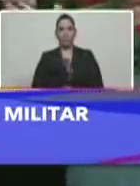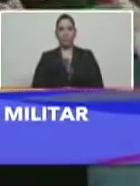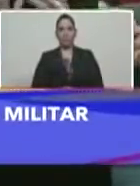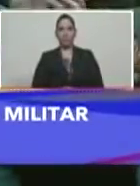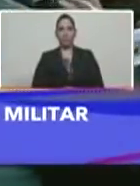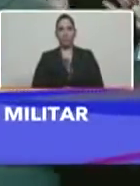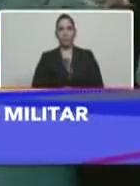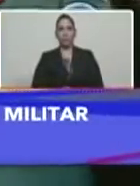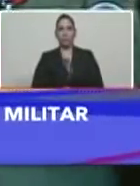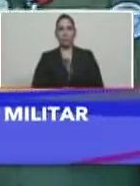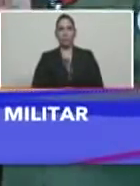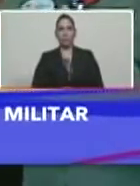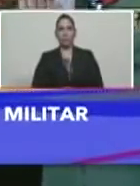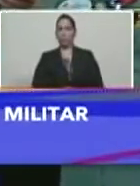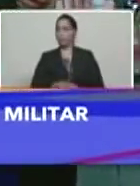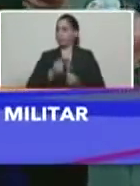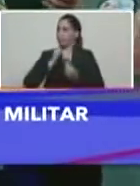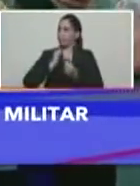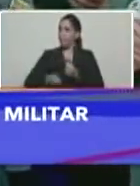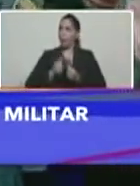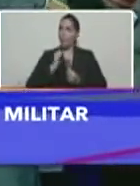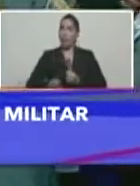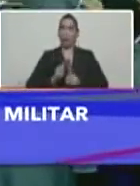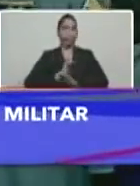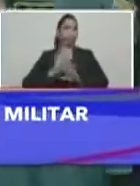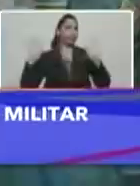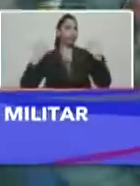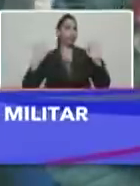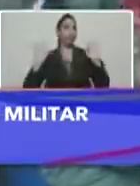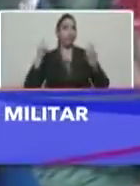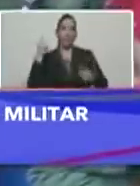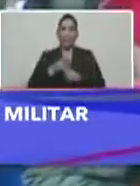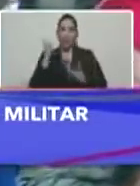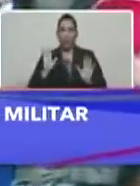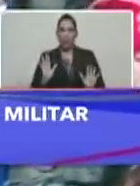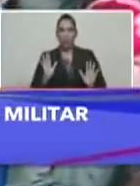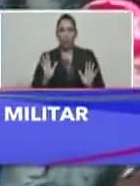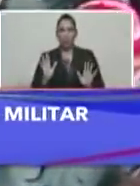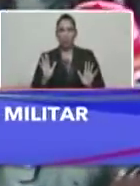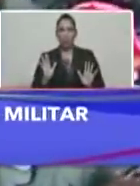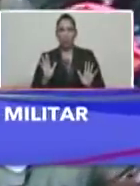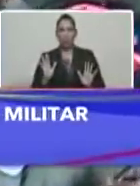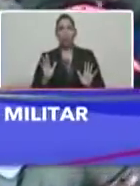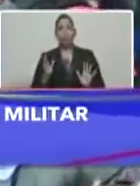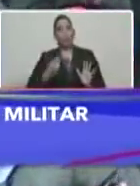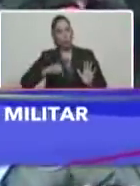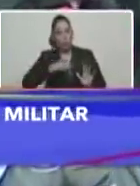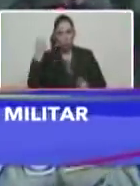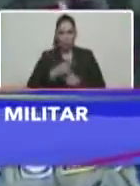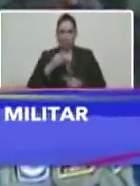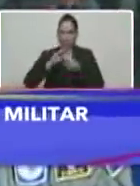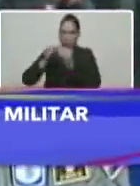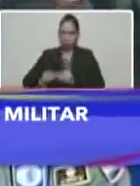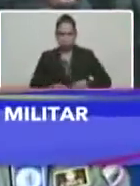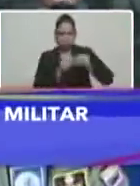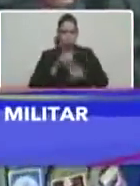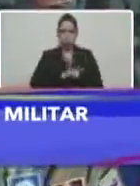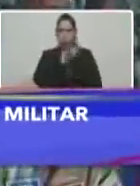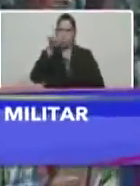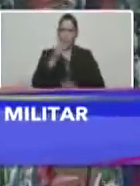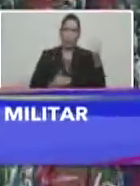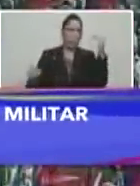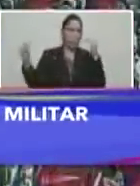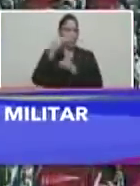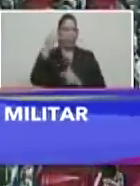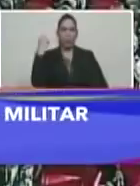a sacar plata de donde no tenemos, pero tener nuestra aviación militar en el nivel más alto que tengamos que